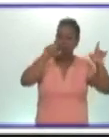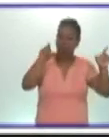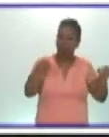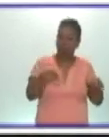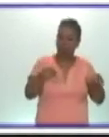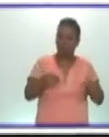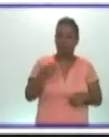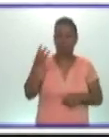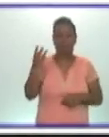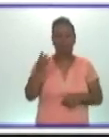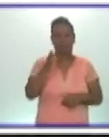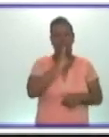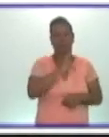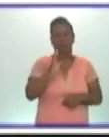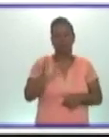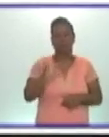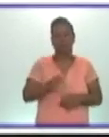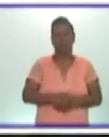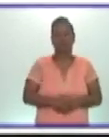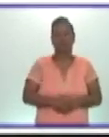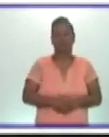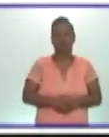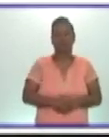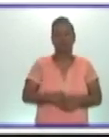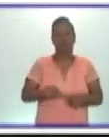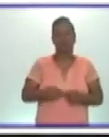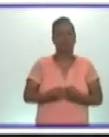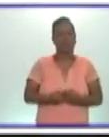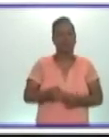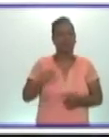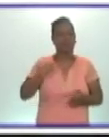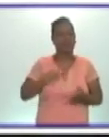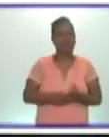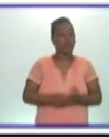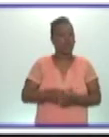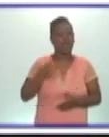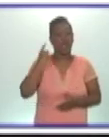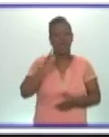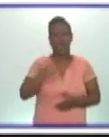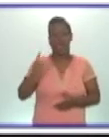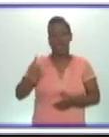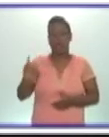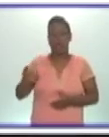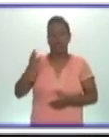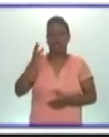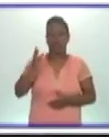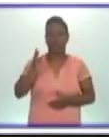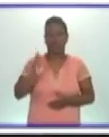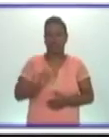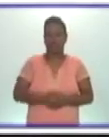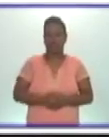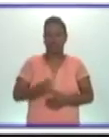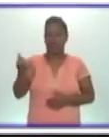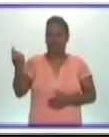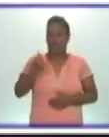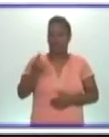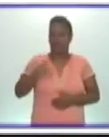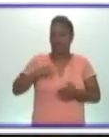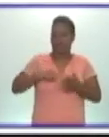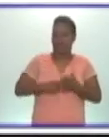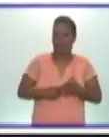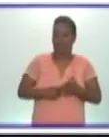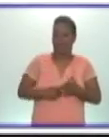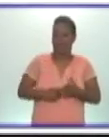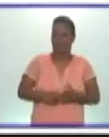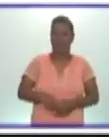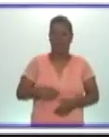3 términos. Por lo tanto, multiplicará a cada uno de estos 3 términos. Primero, lo multiplicamos